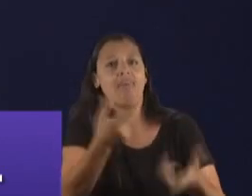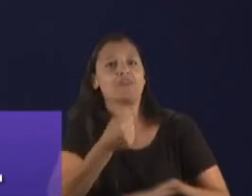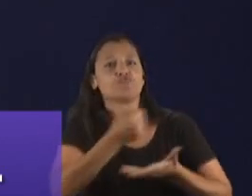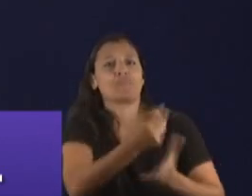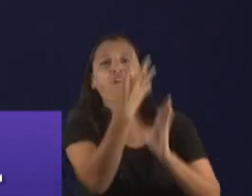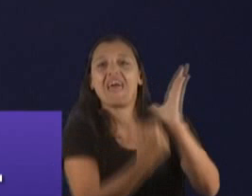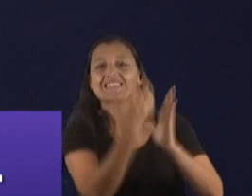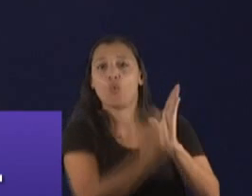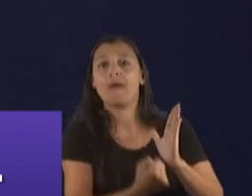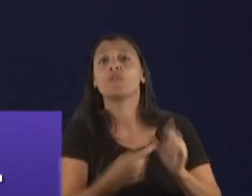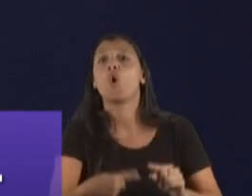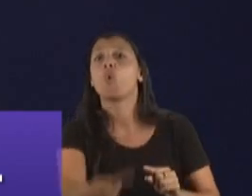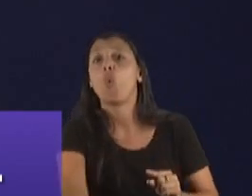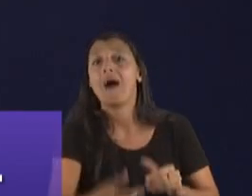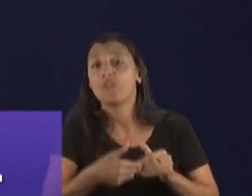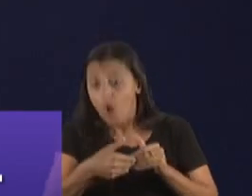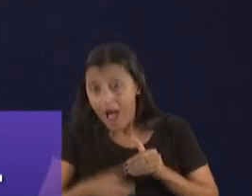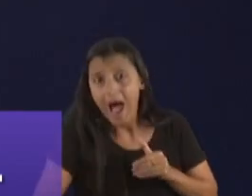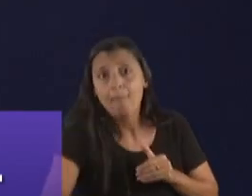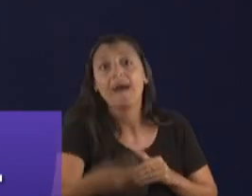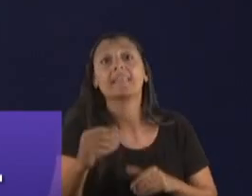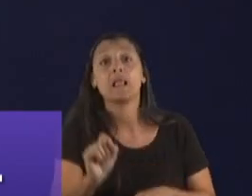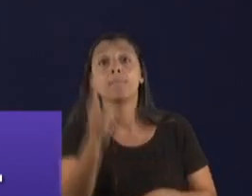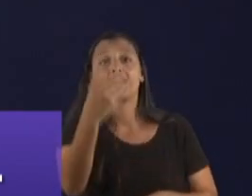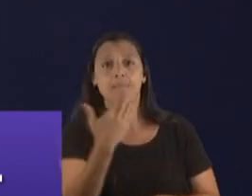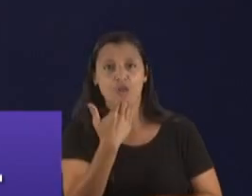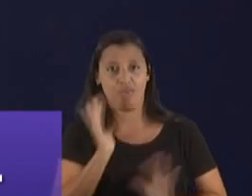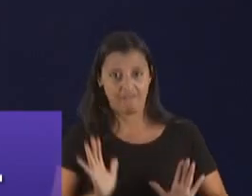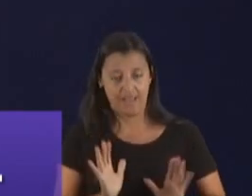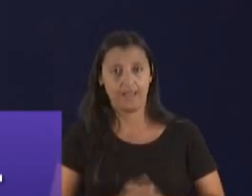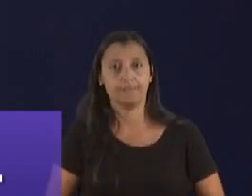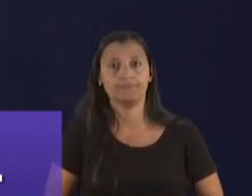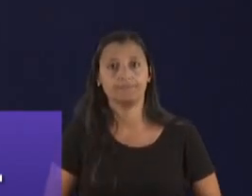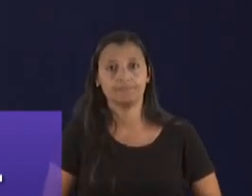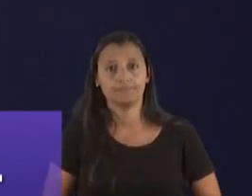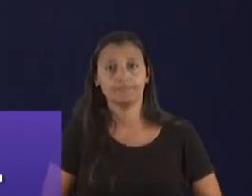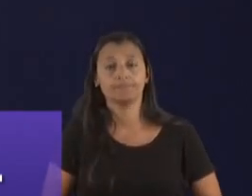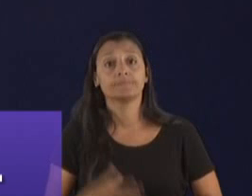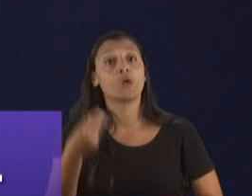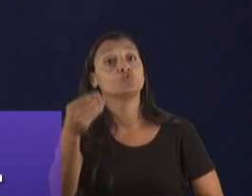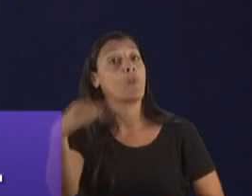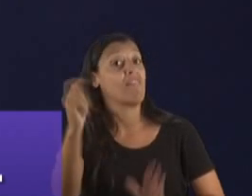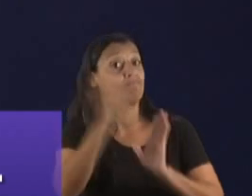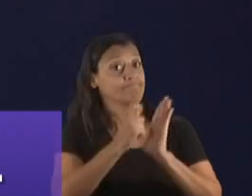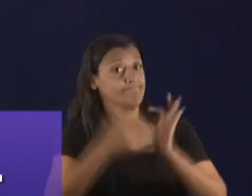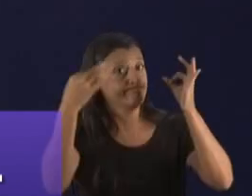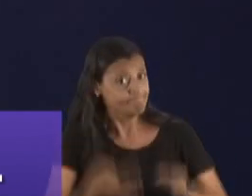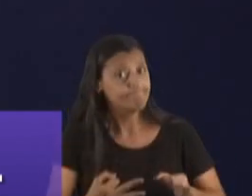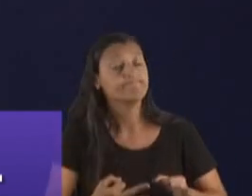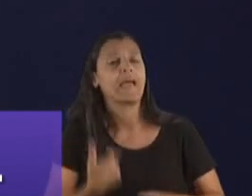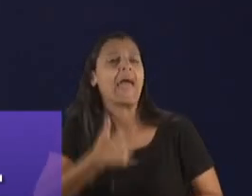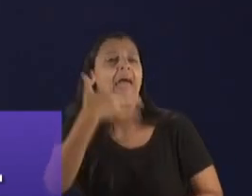regía a partir va a regir a partir del 1 de abril. Entiendo que en la